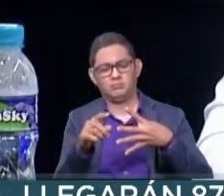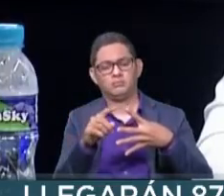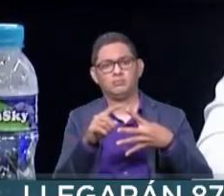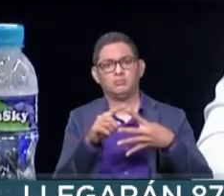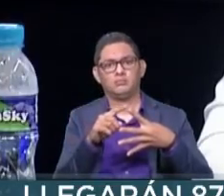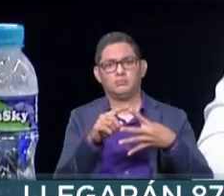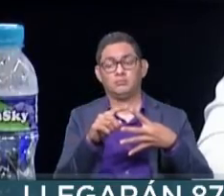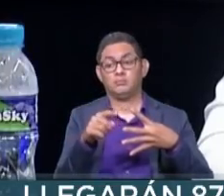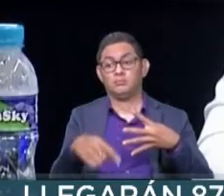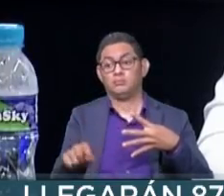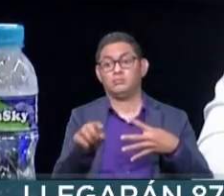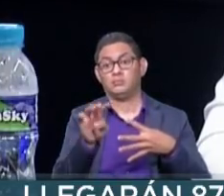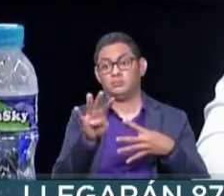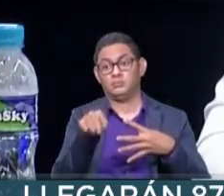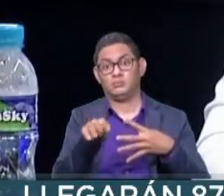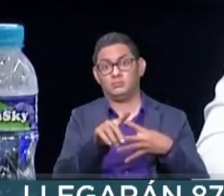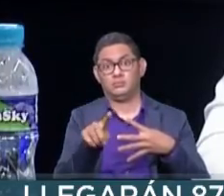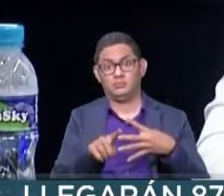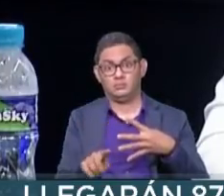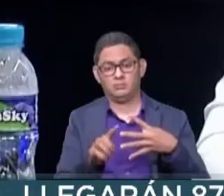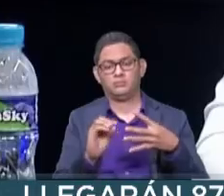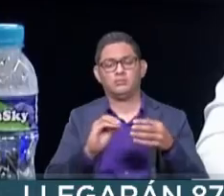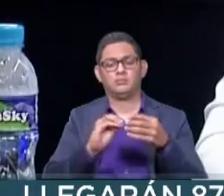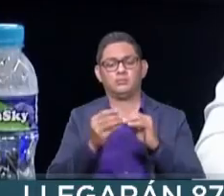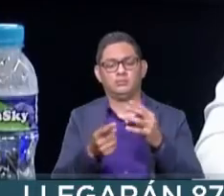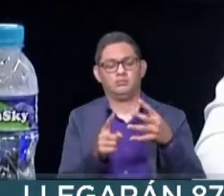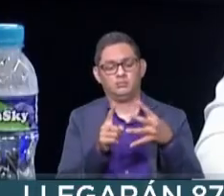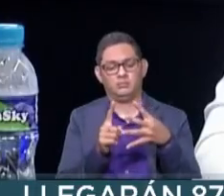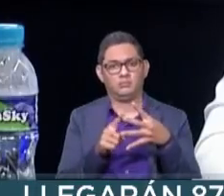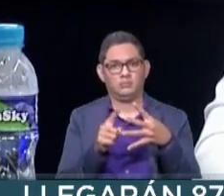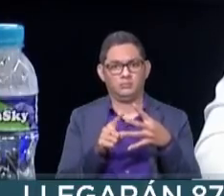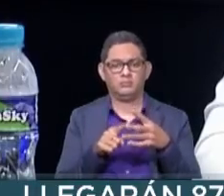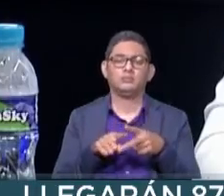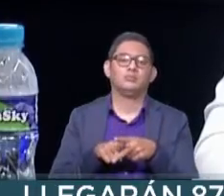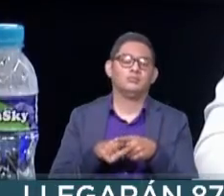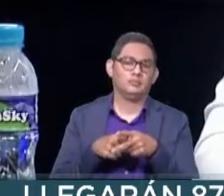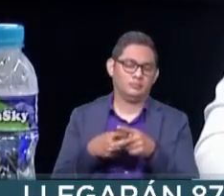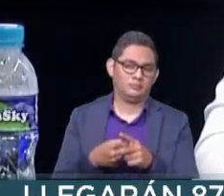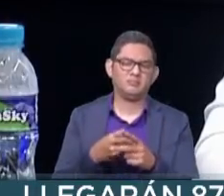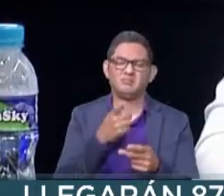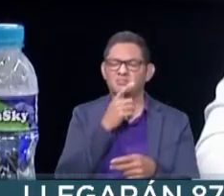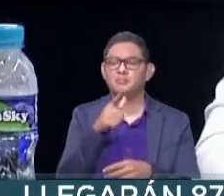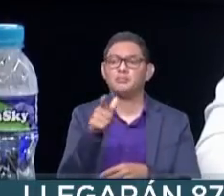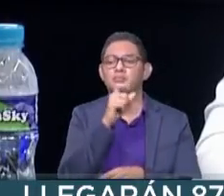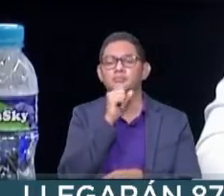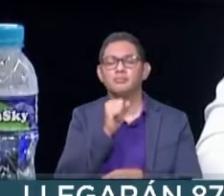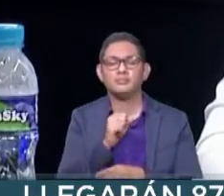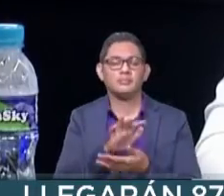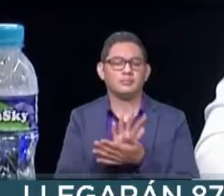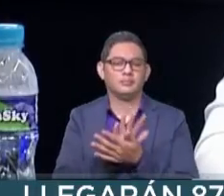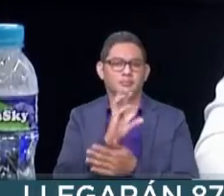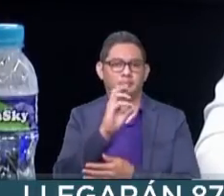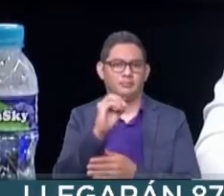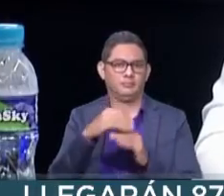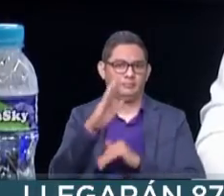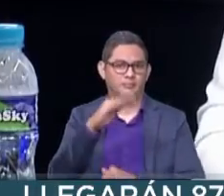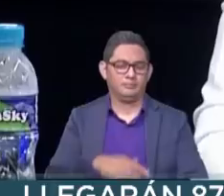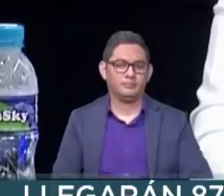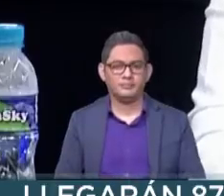el 4 de marzo a la fase 2A, que tiene que ver con los mayores de 60 años.